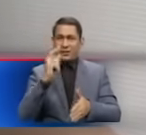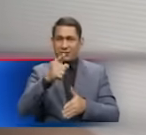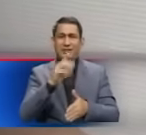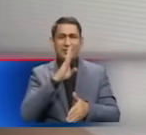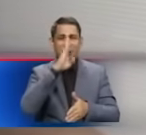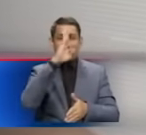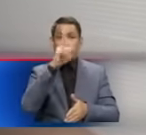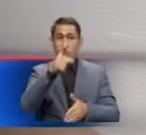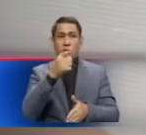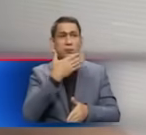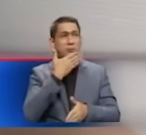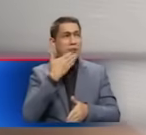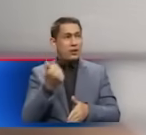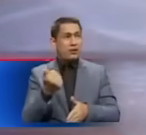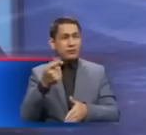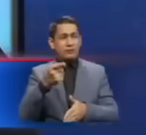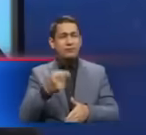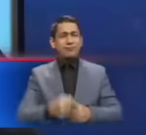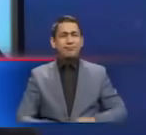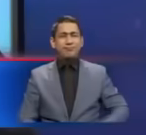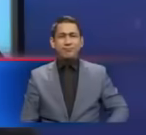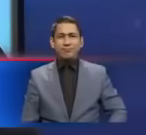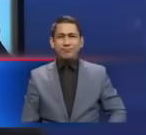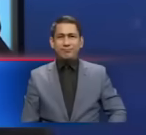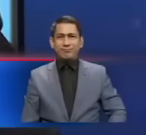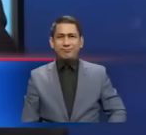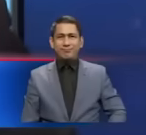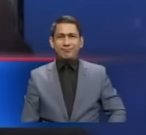mejor. Te amo.